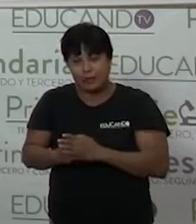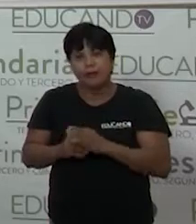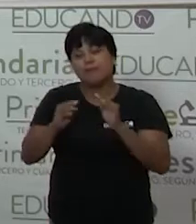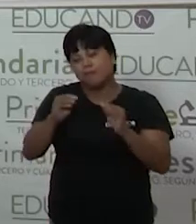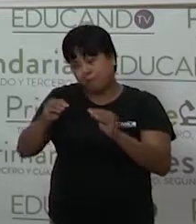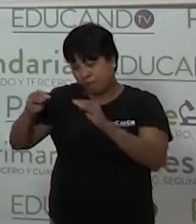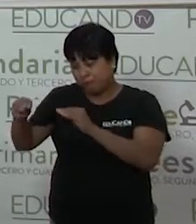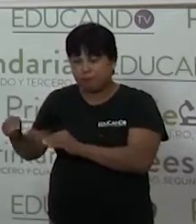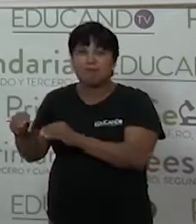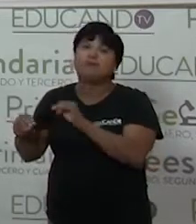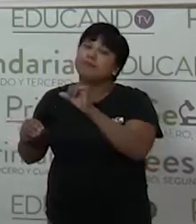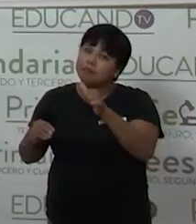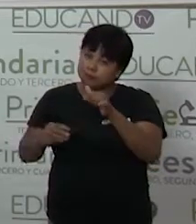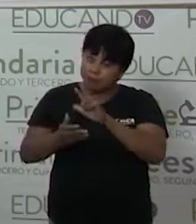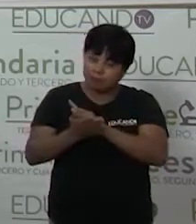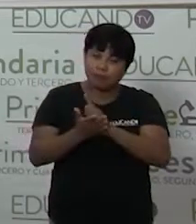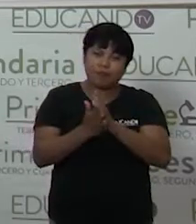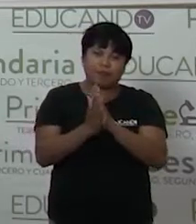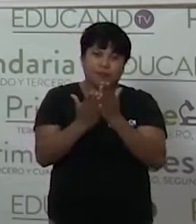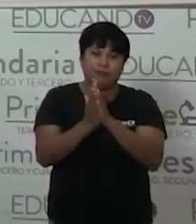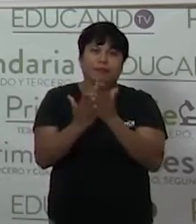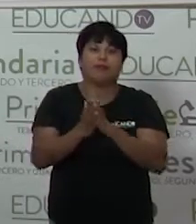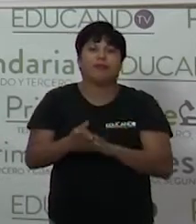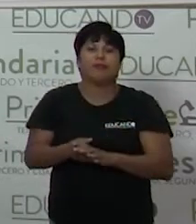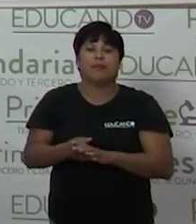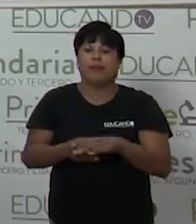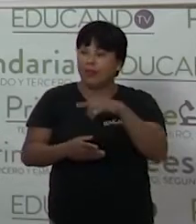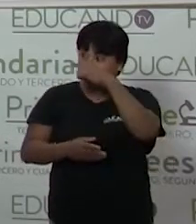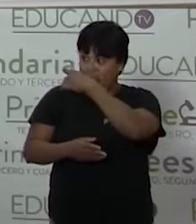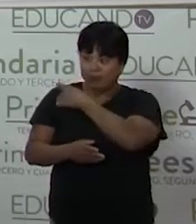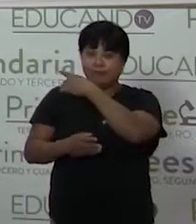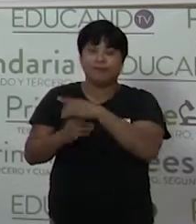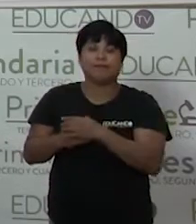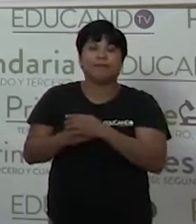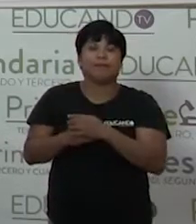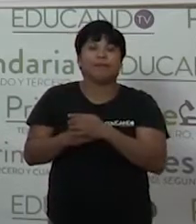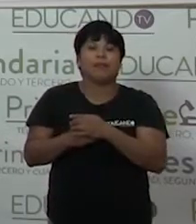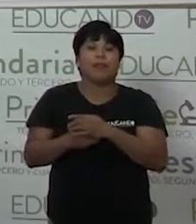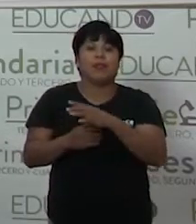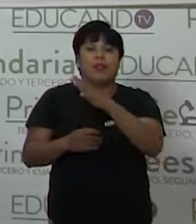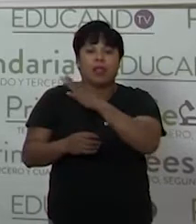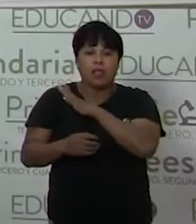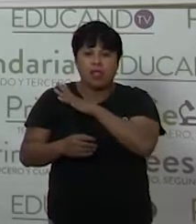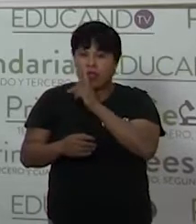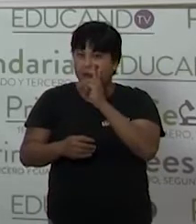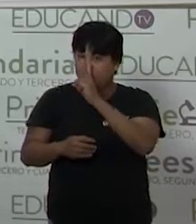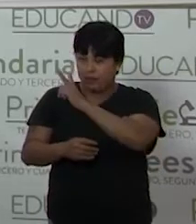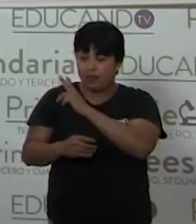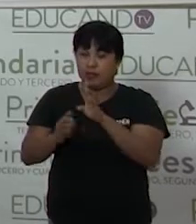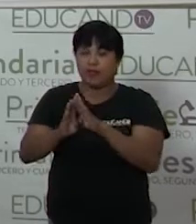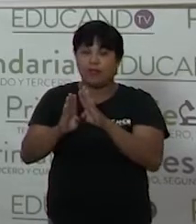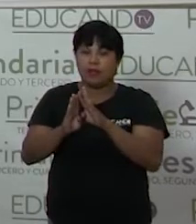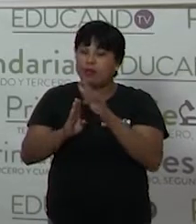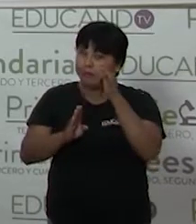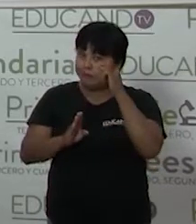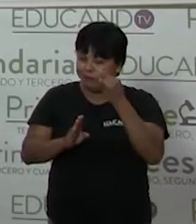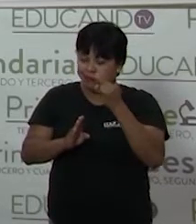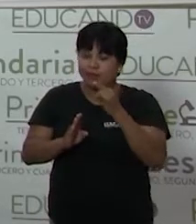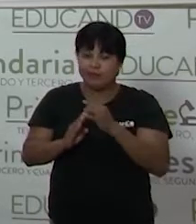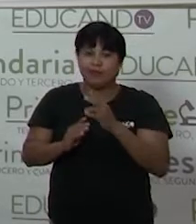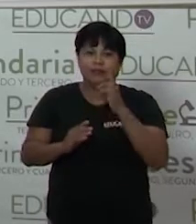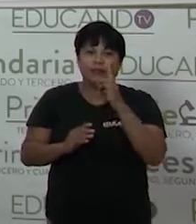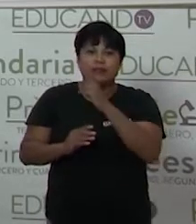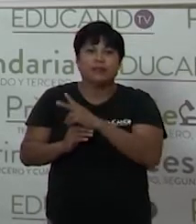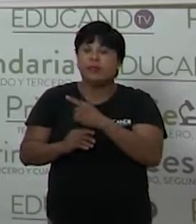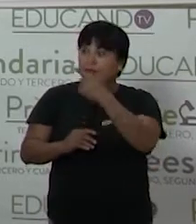vamos a ver aquí creo que a quien no está por verdad ninguno de los nombres